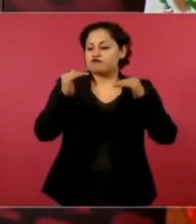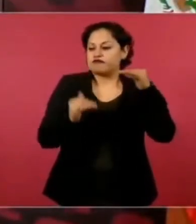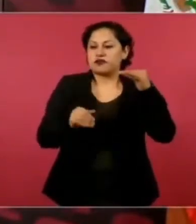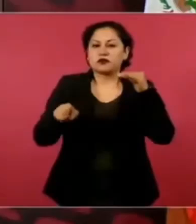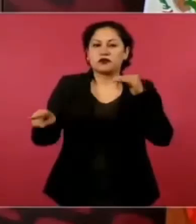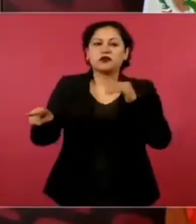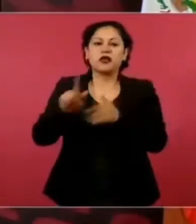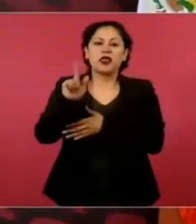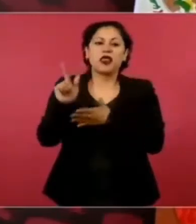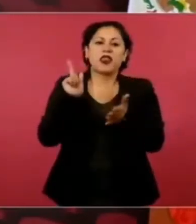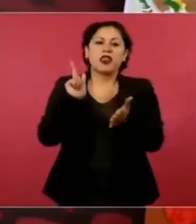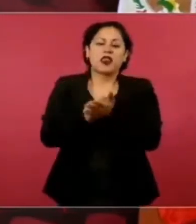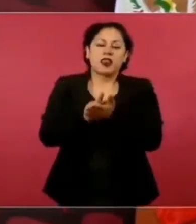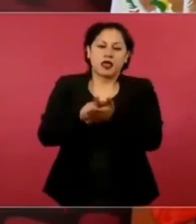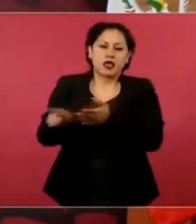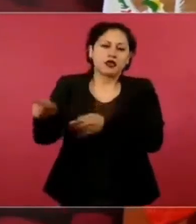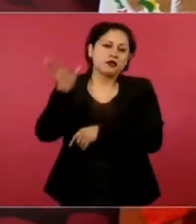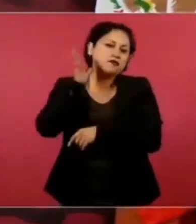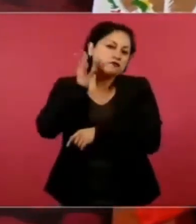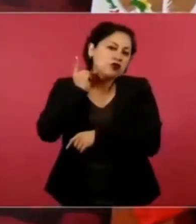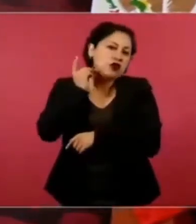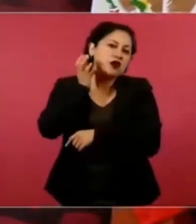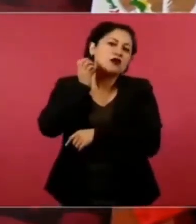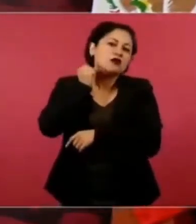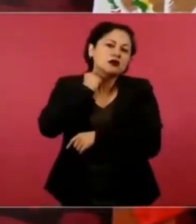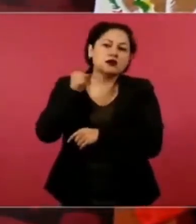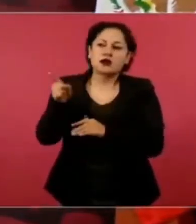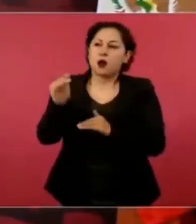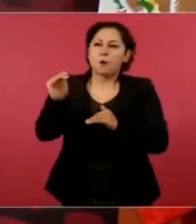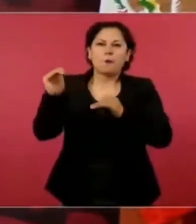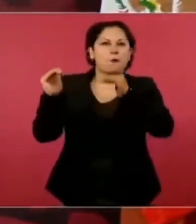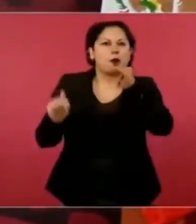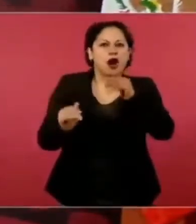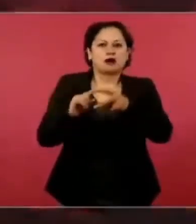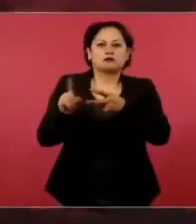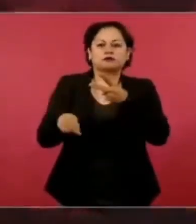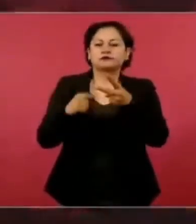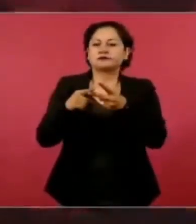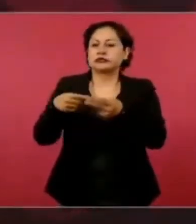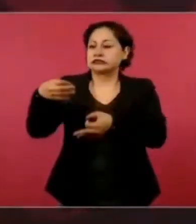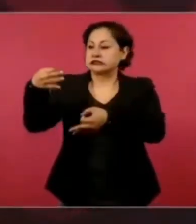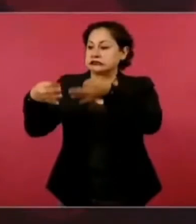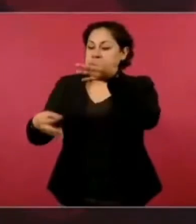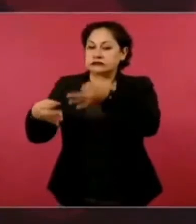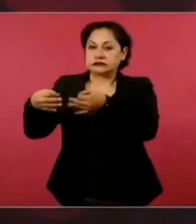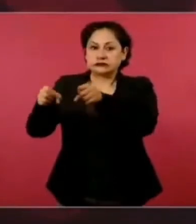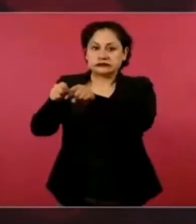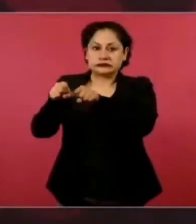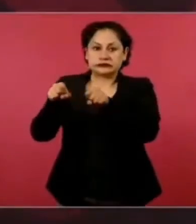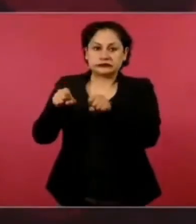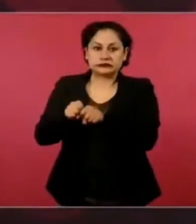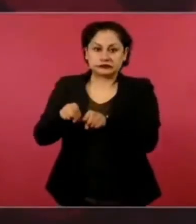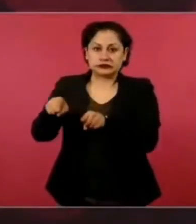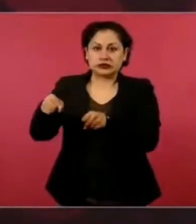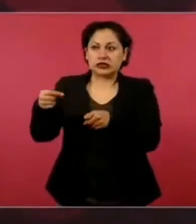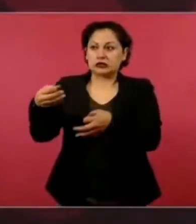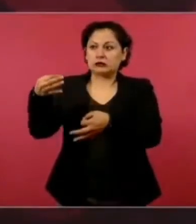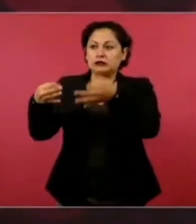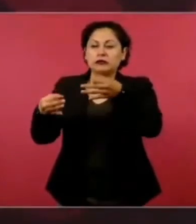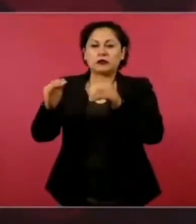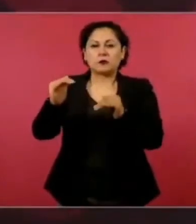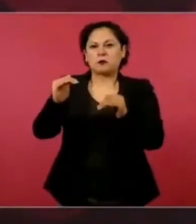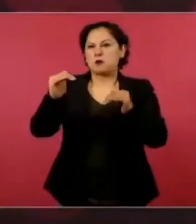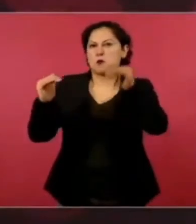y mucho más fuerza que el poder judicial, y llegaron a tener casi la misma